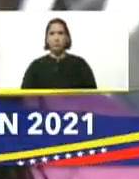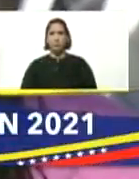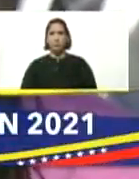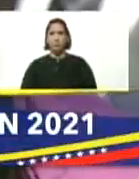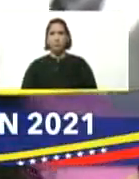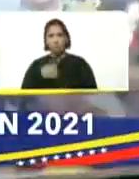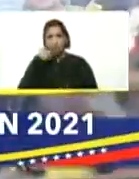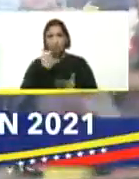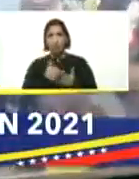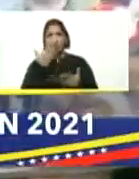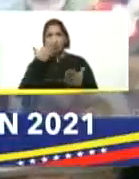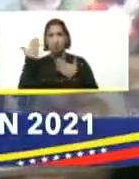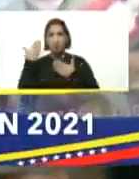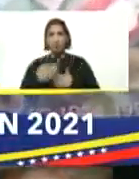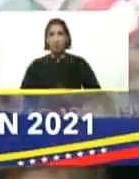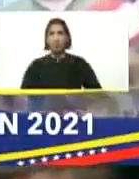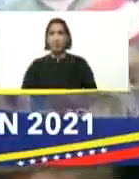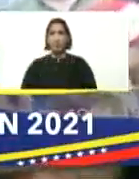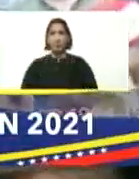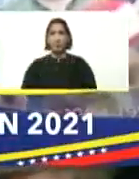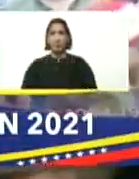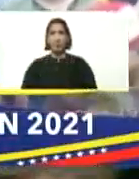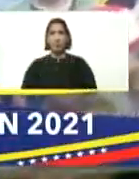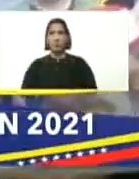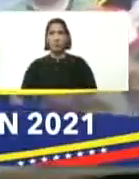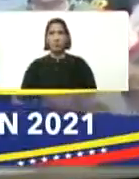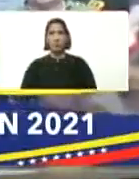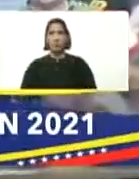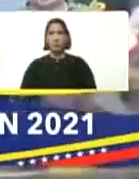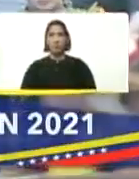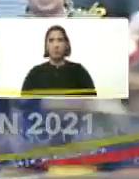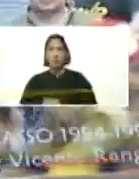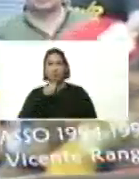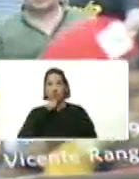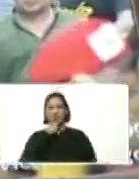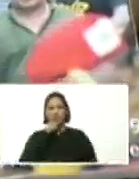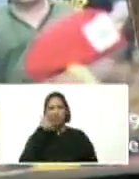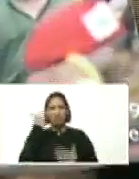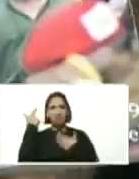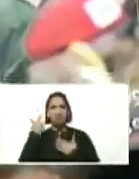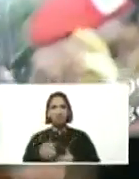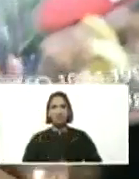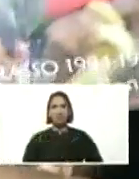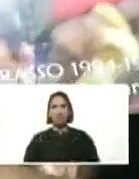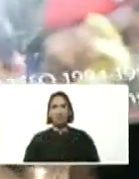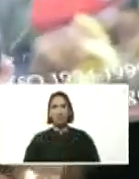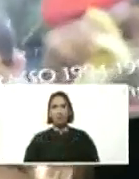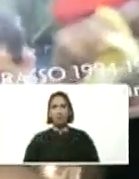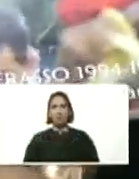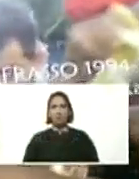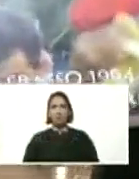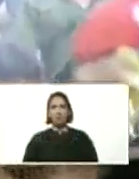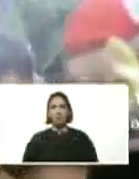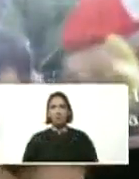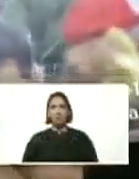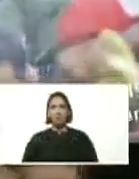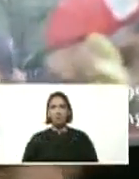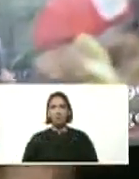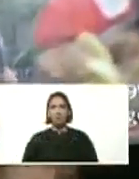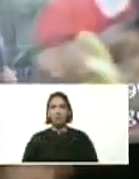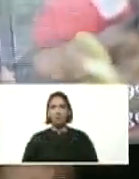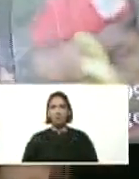Miren aquí, pon la foto. Adivinen quién es este que está aquí. Vamos a ver. ¿Se ve bien la foto? No, porque sí.